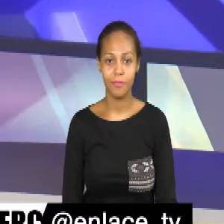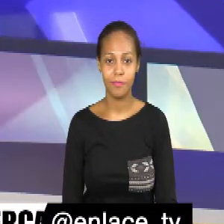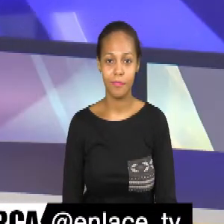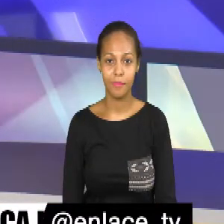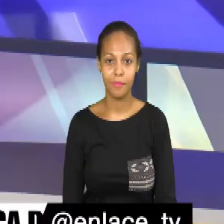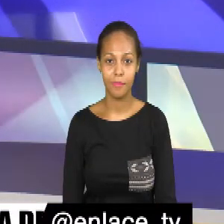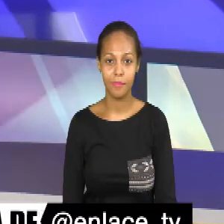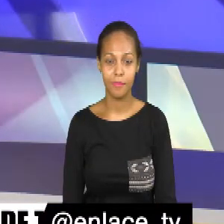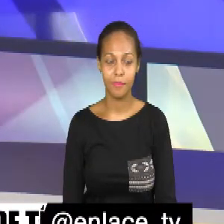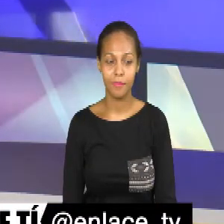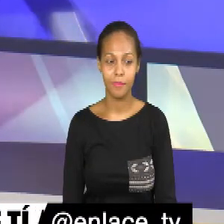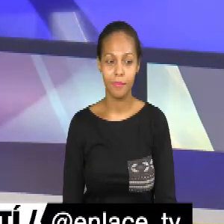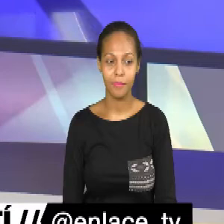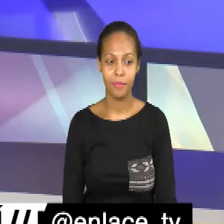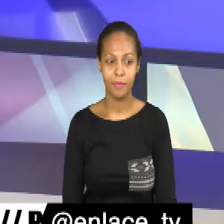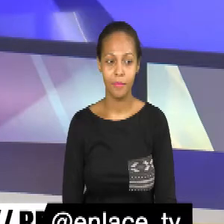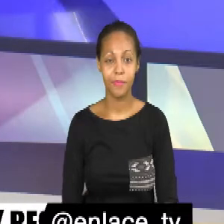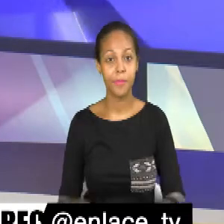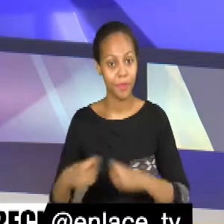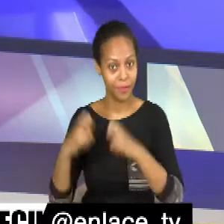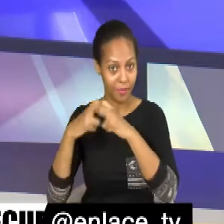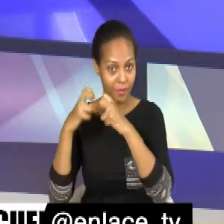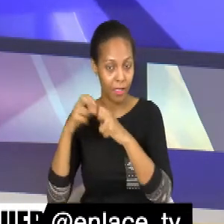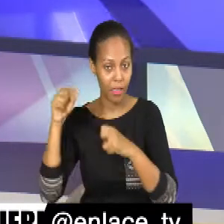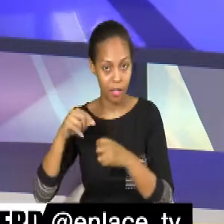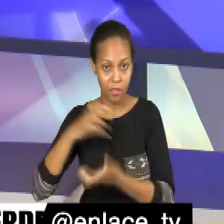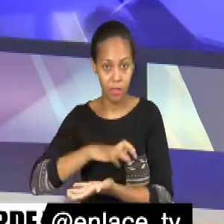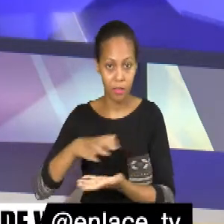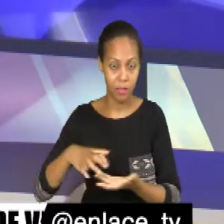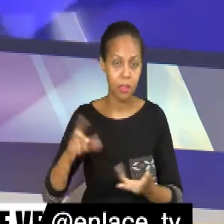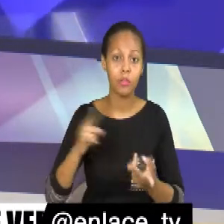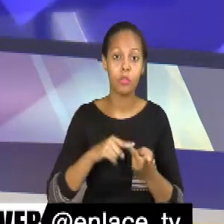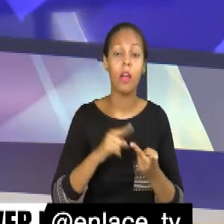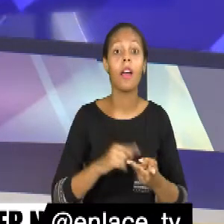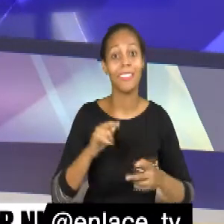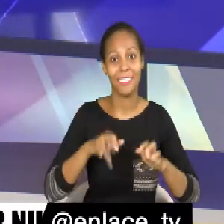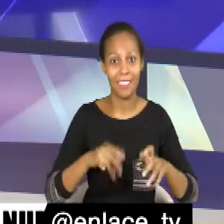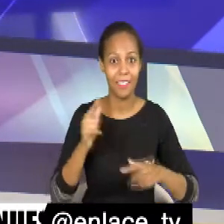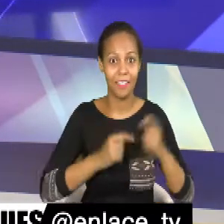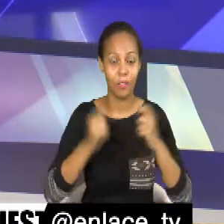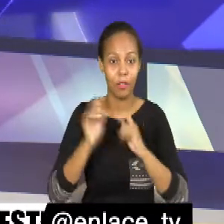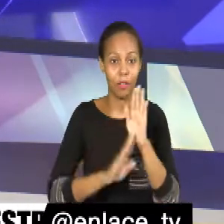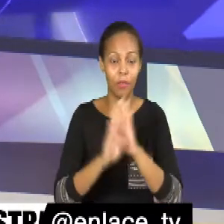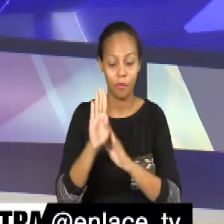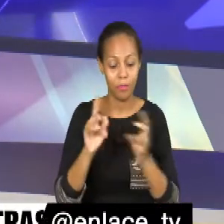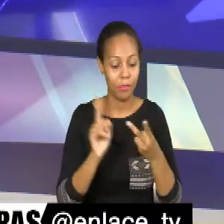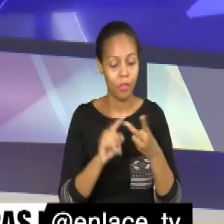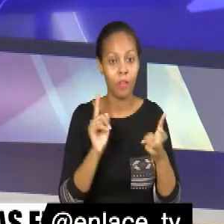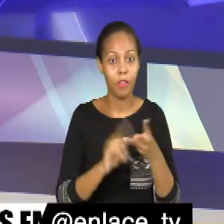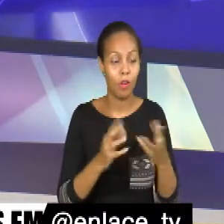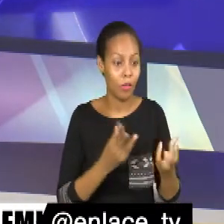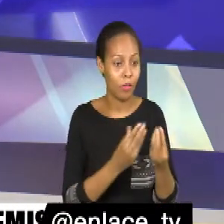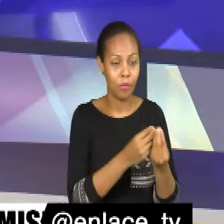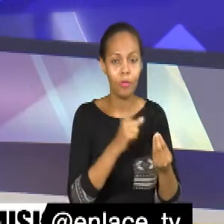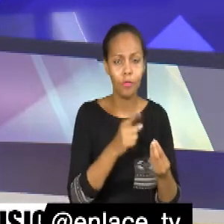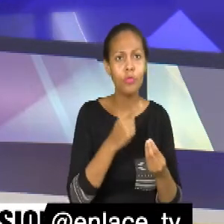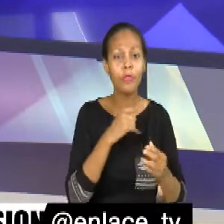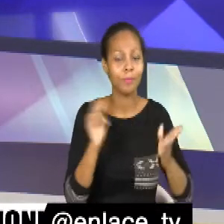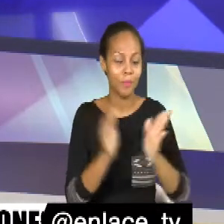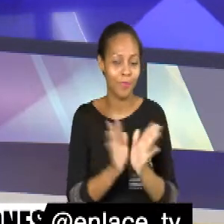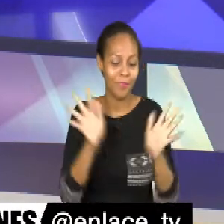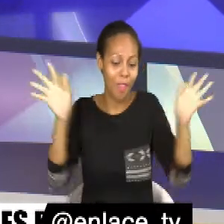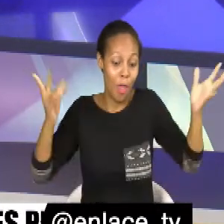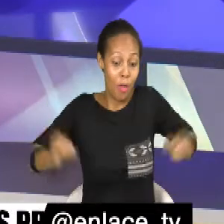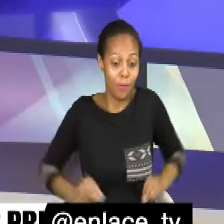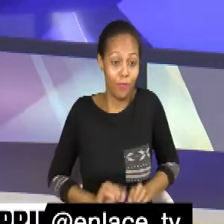La Electrificadora de Santander, la Secretaría de Desarrollo Económico y Social recorrieron hoy el malecón del Cristo Petrolero para determinar puntos de iluminación a